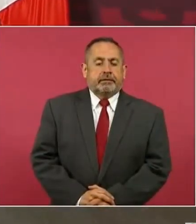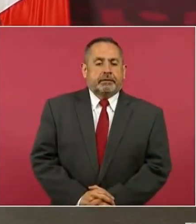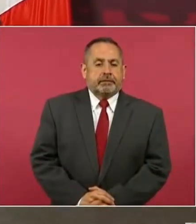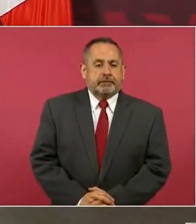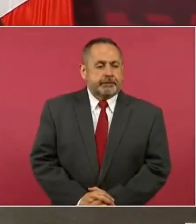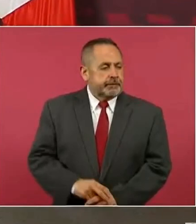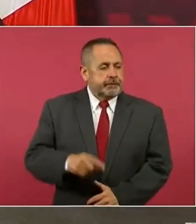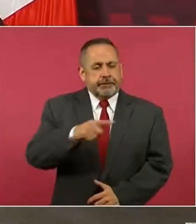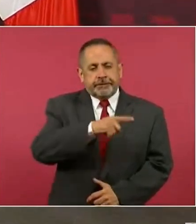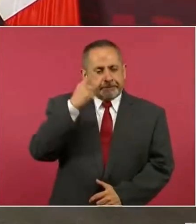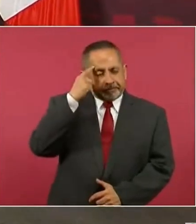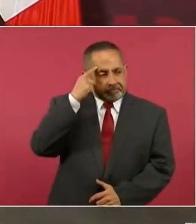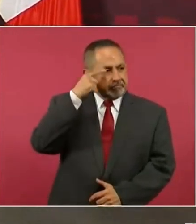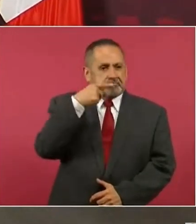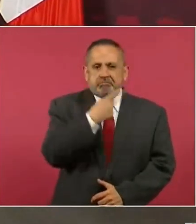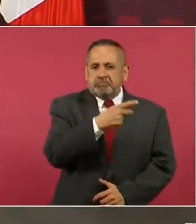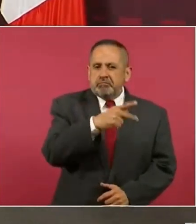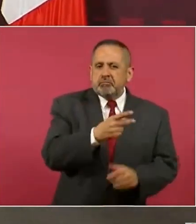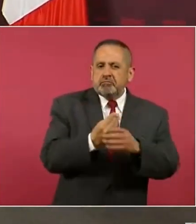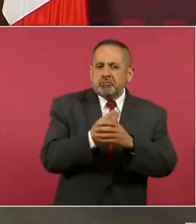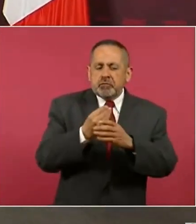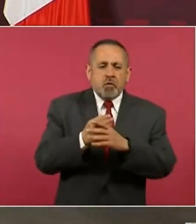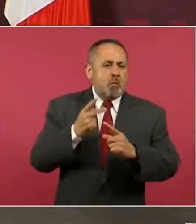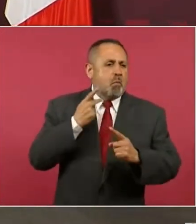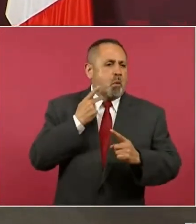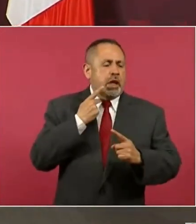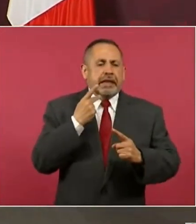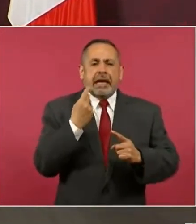para llevar a cabo las políticas